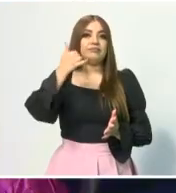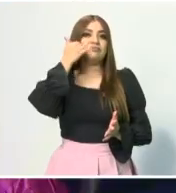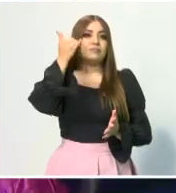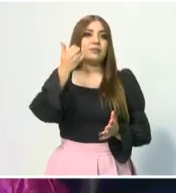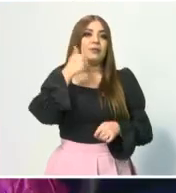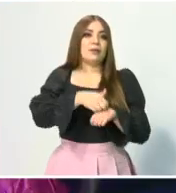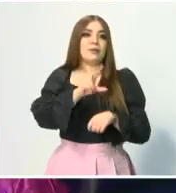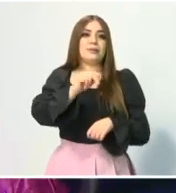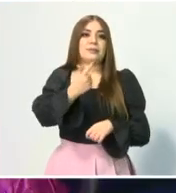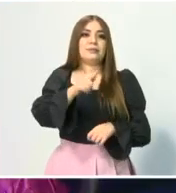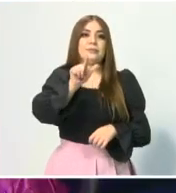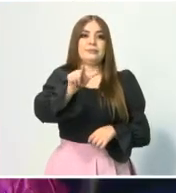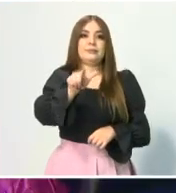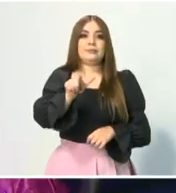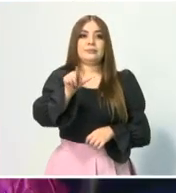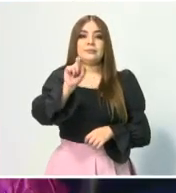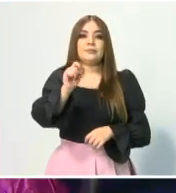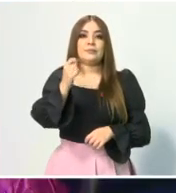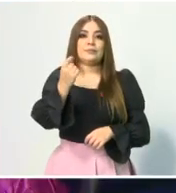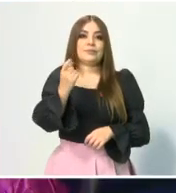teléfono